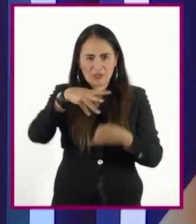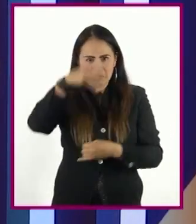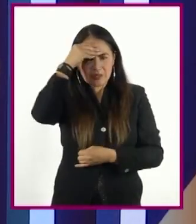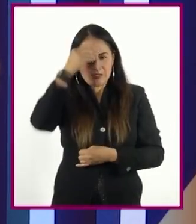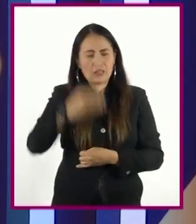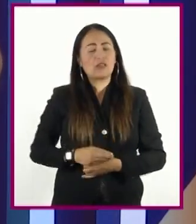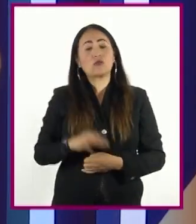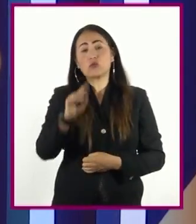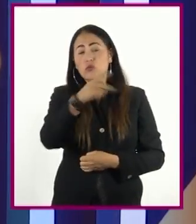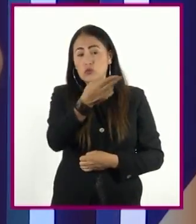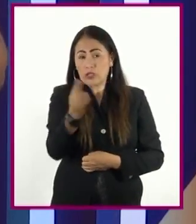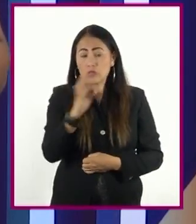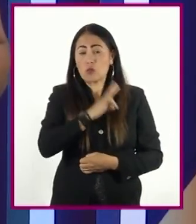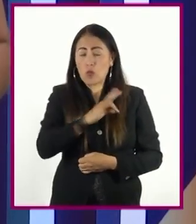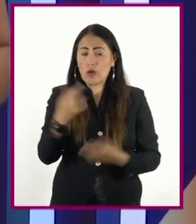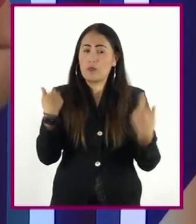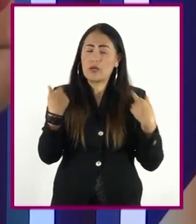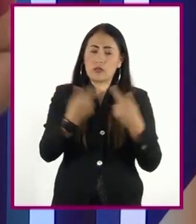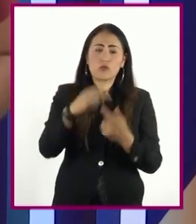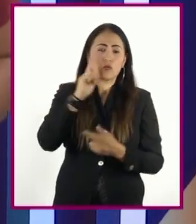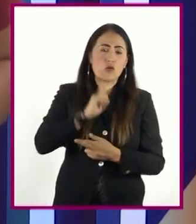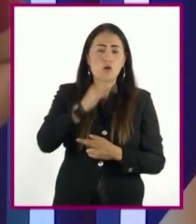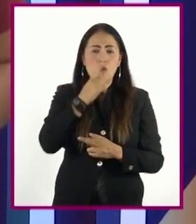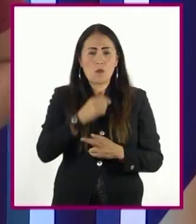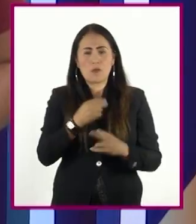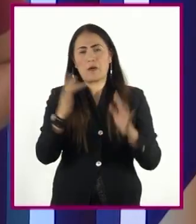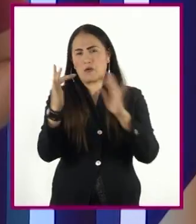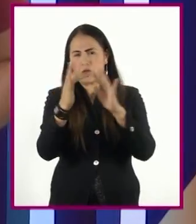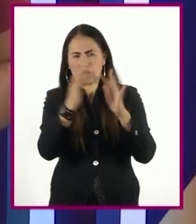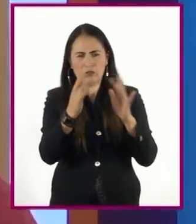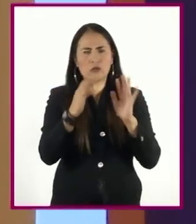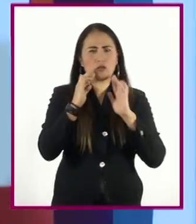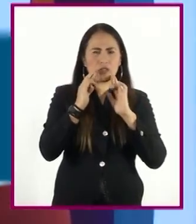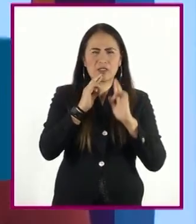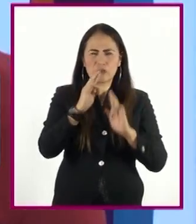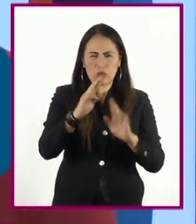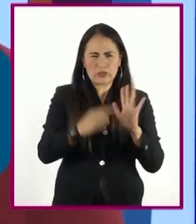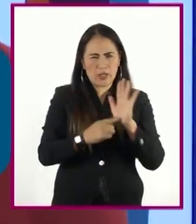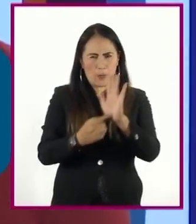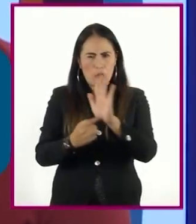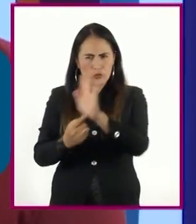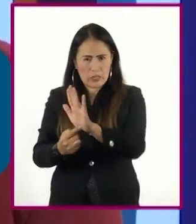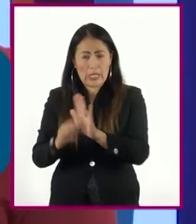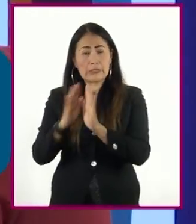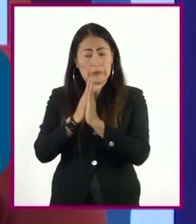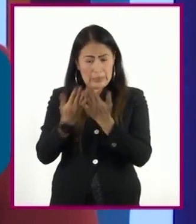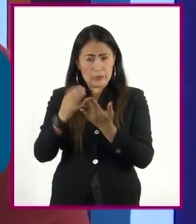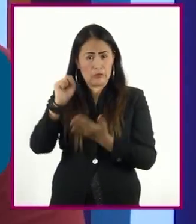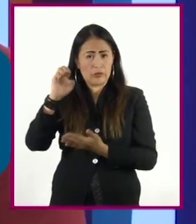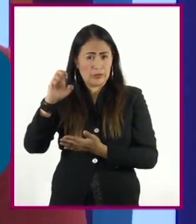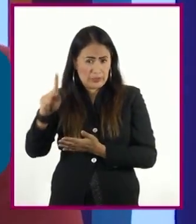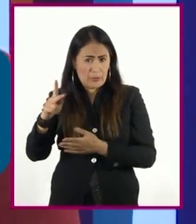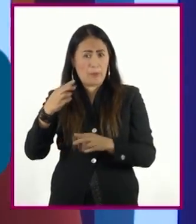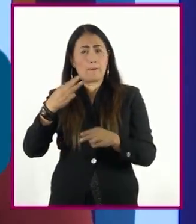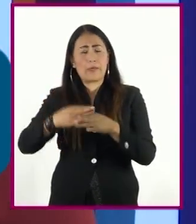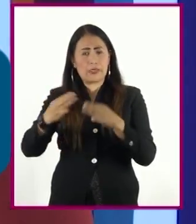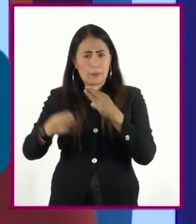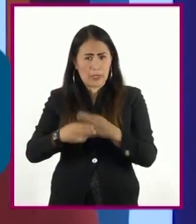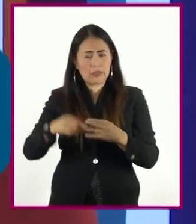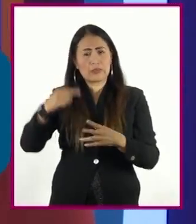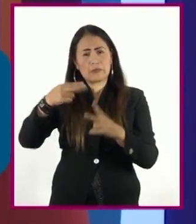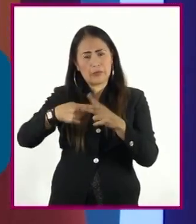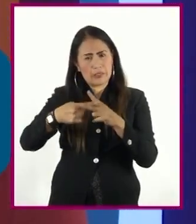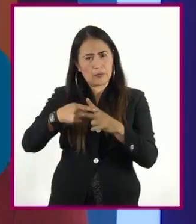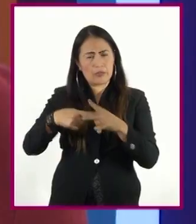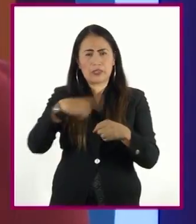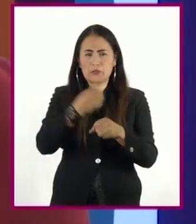posible, contacten a su maestra o maestro para compartir sus respuestas. Si ya tienen su libro de matemáticas de primer grado, ubiquen en